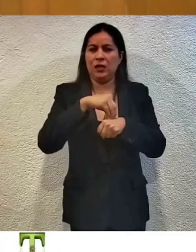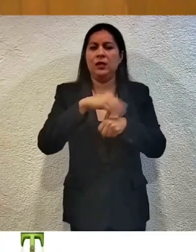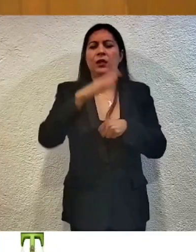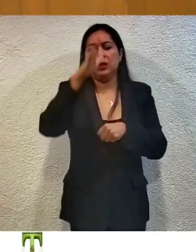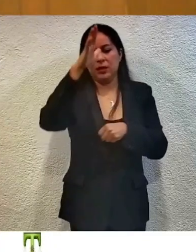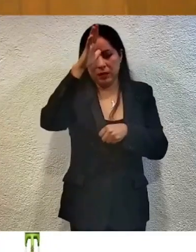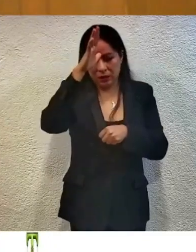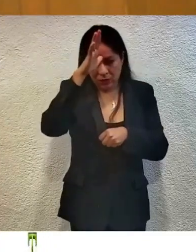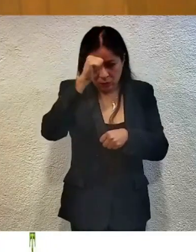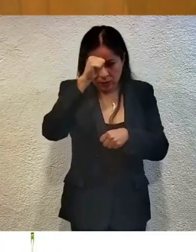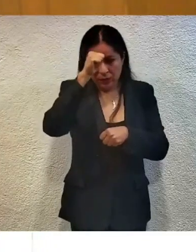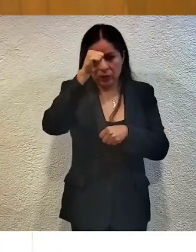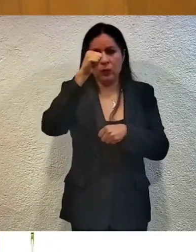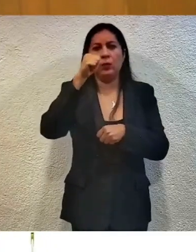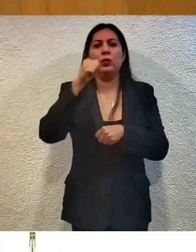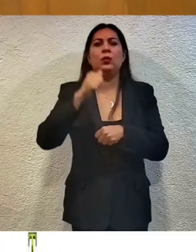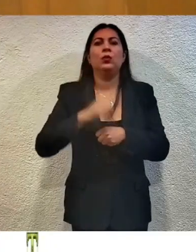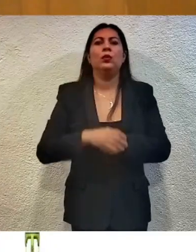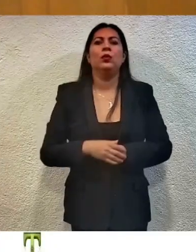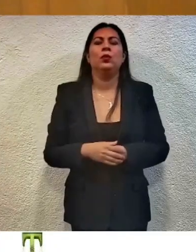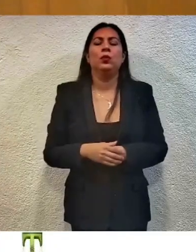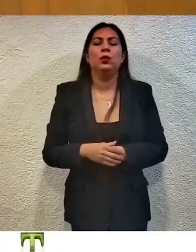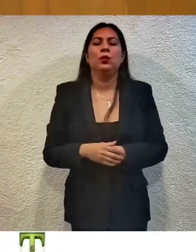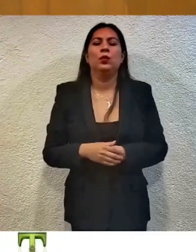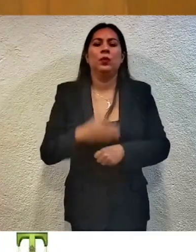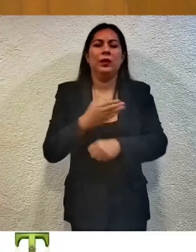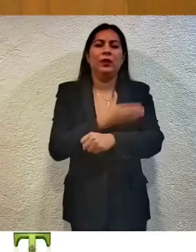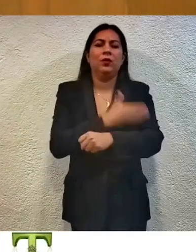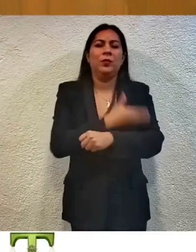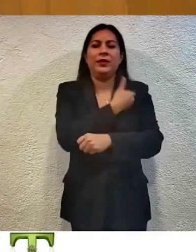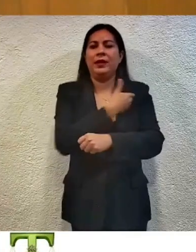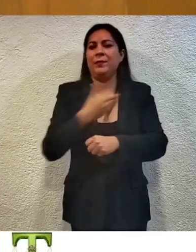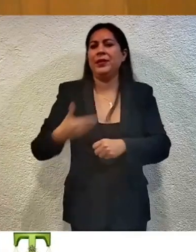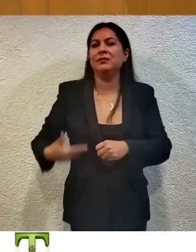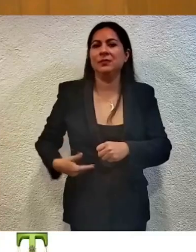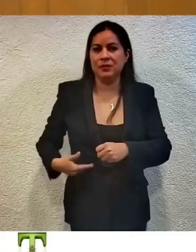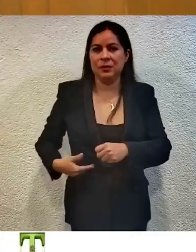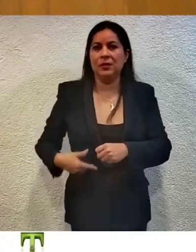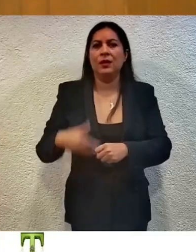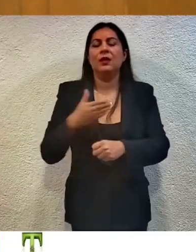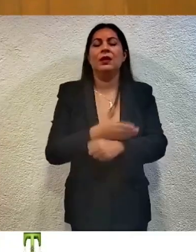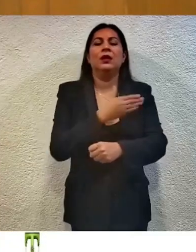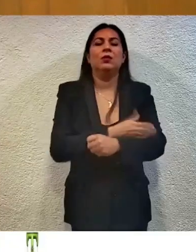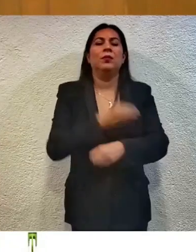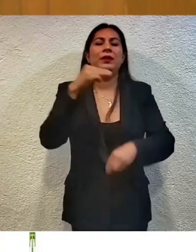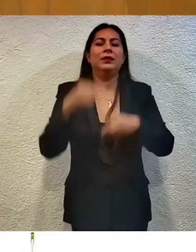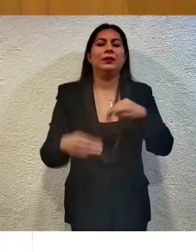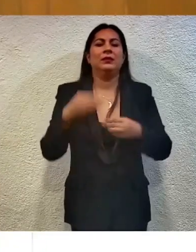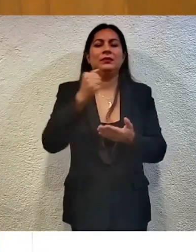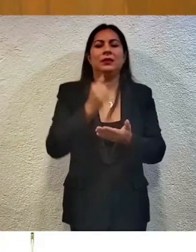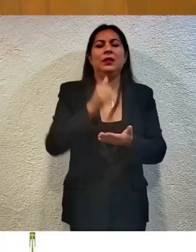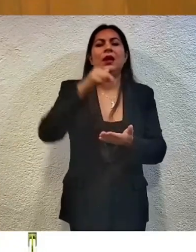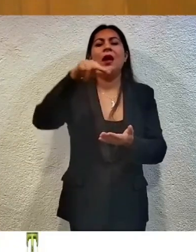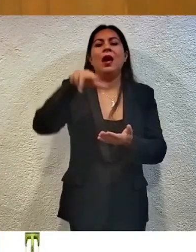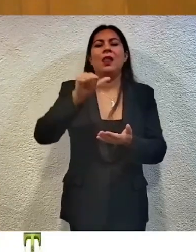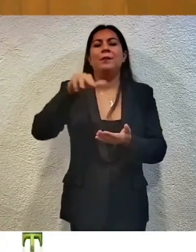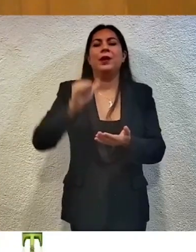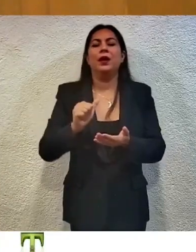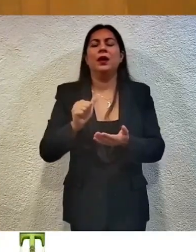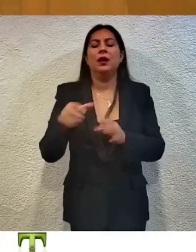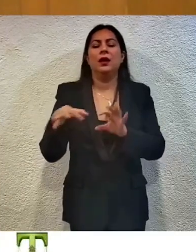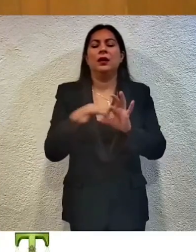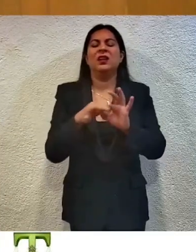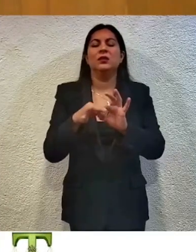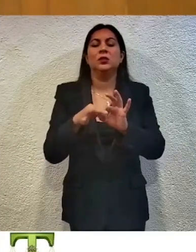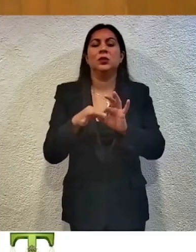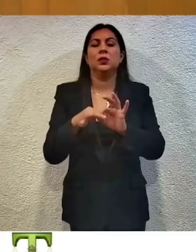coincido con la compañera presidenta y la compañera magistrada Almadelia en